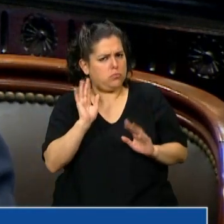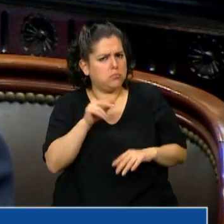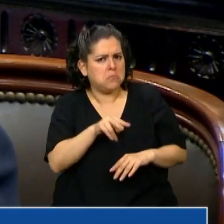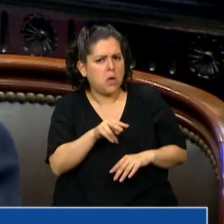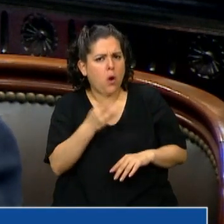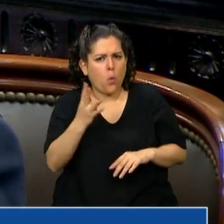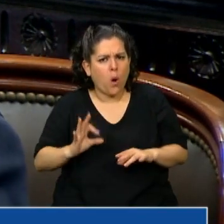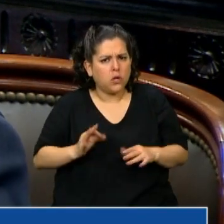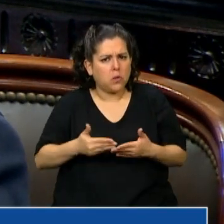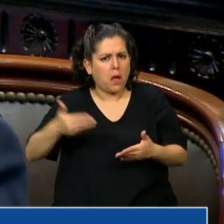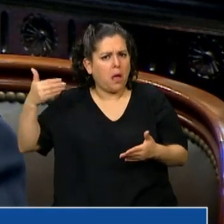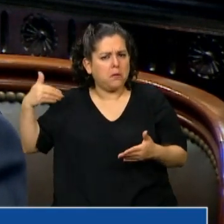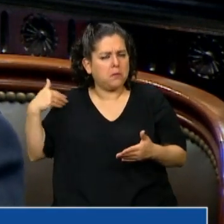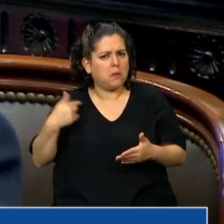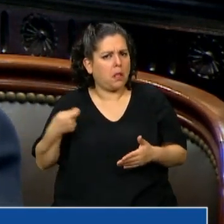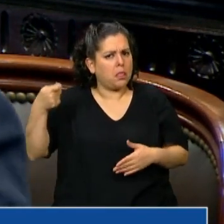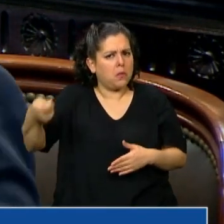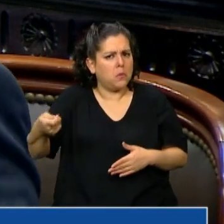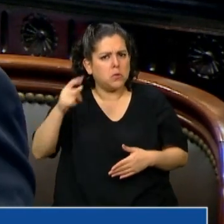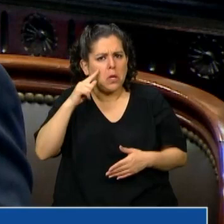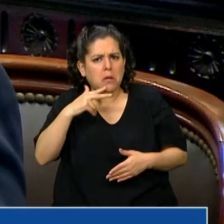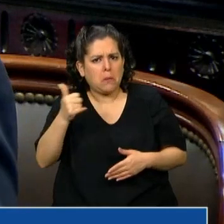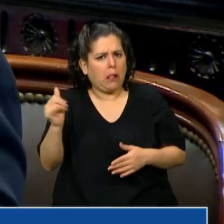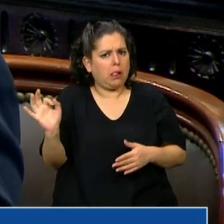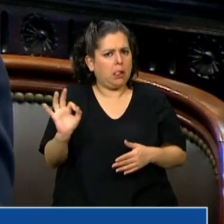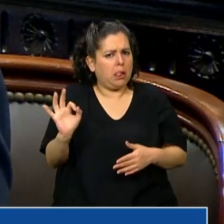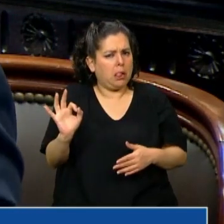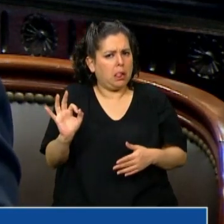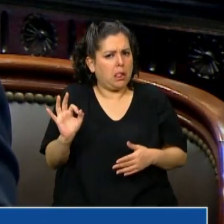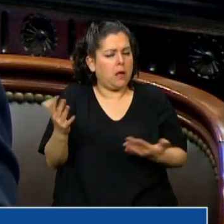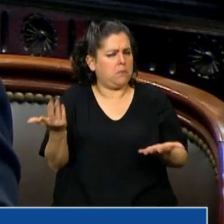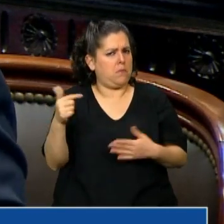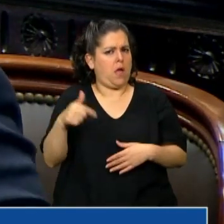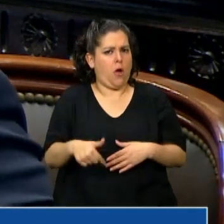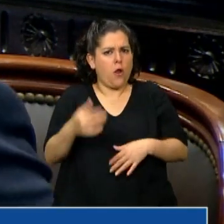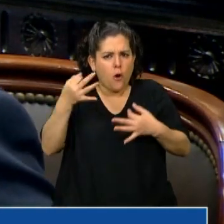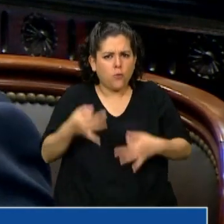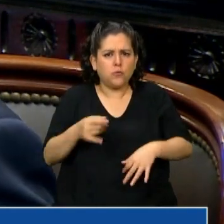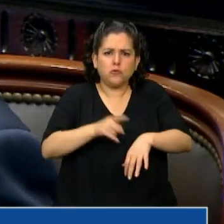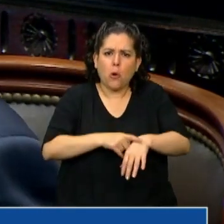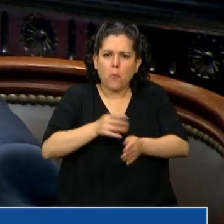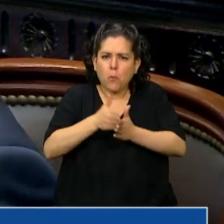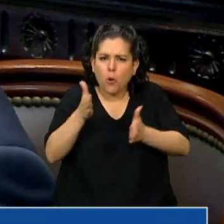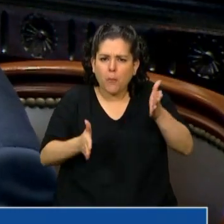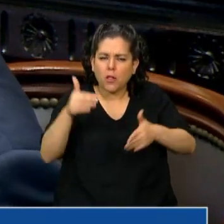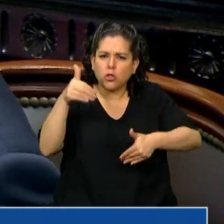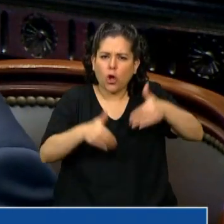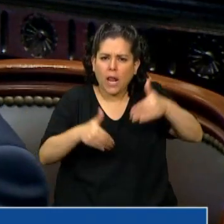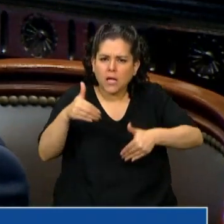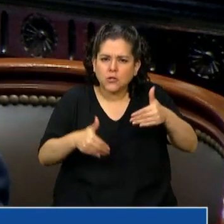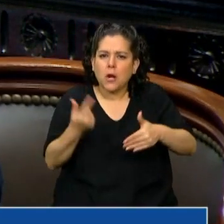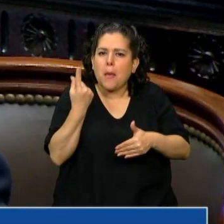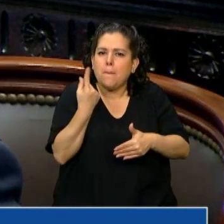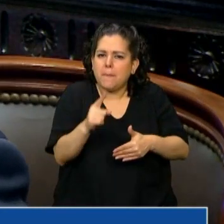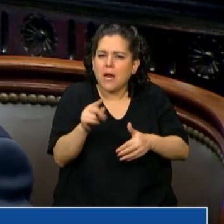nunca plantear esta devolución del IVA. En ese sentido, dijimos electoralista porque se hace ahora directamente para las elecciones, pero se fija la